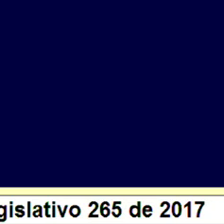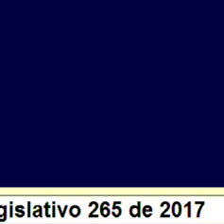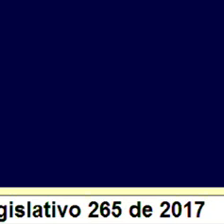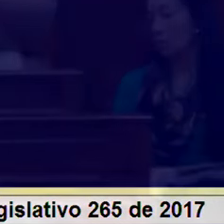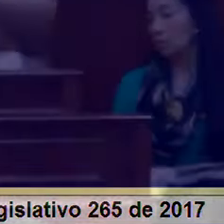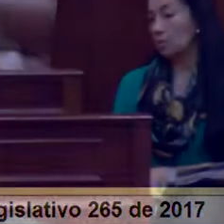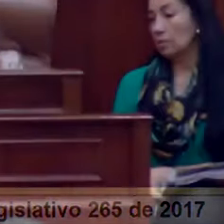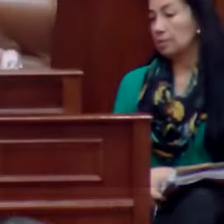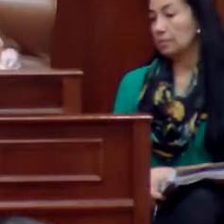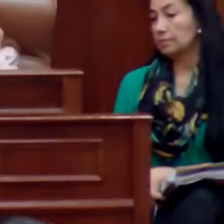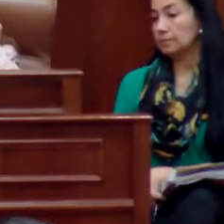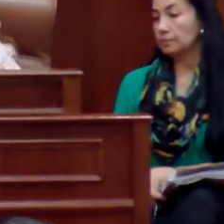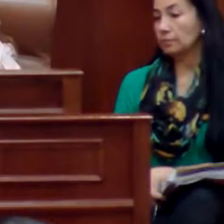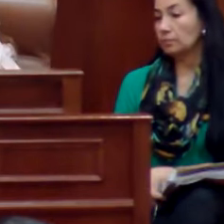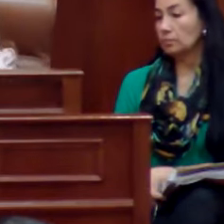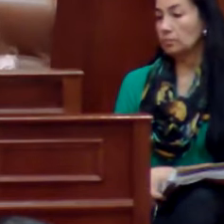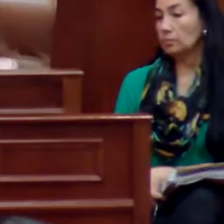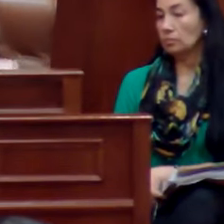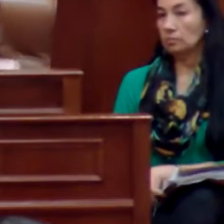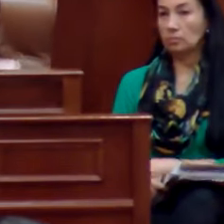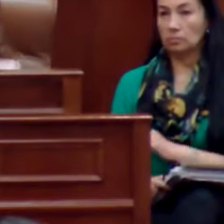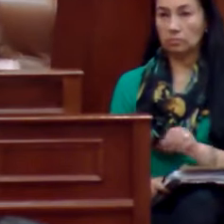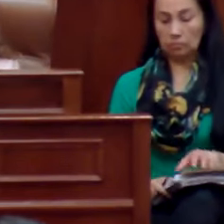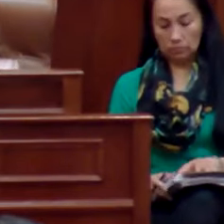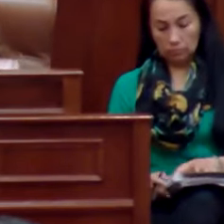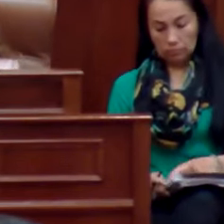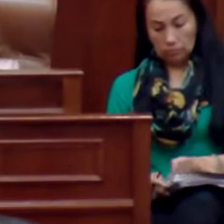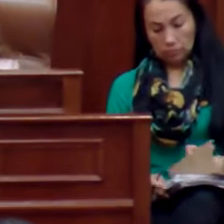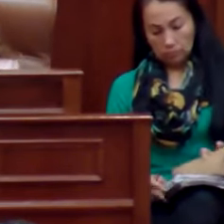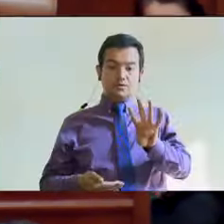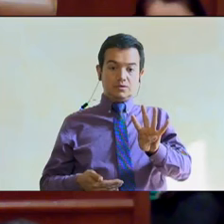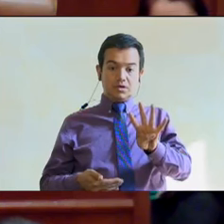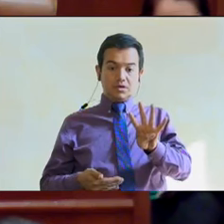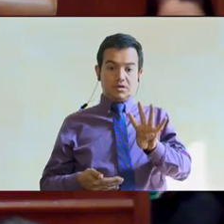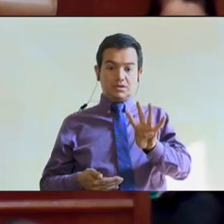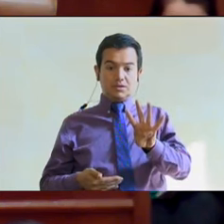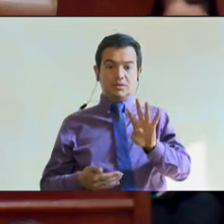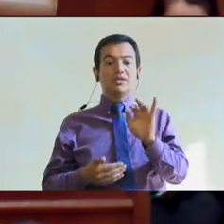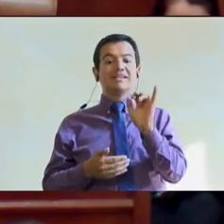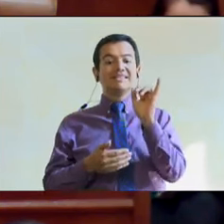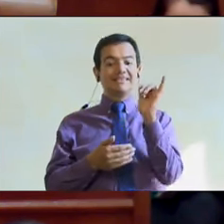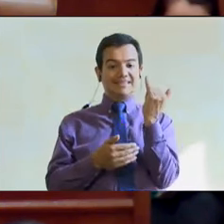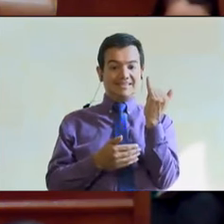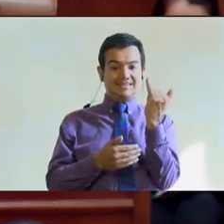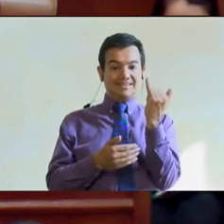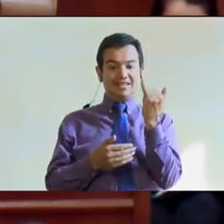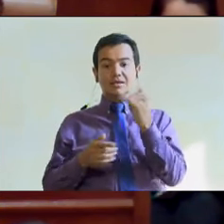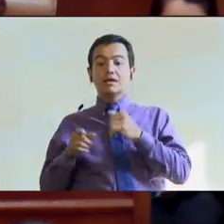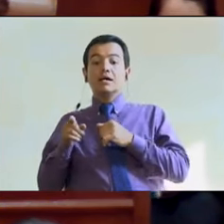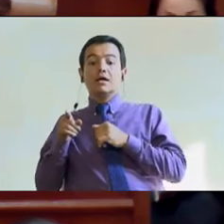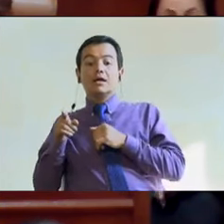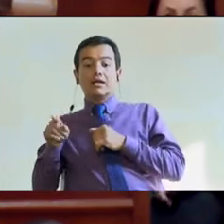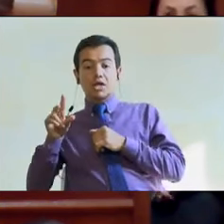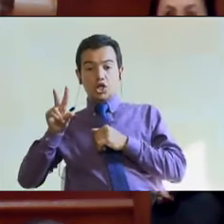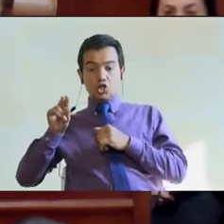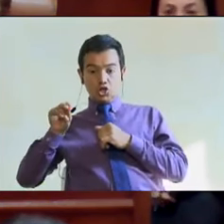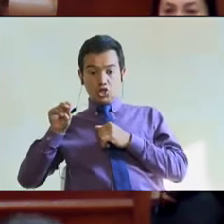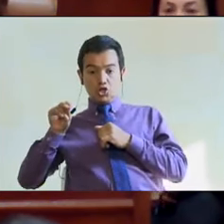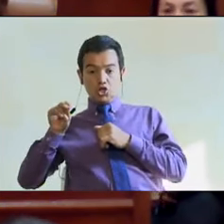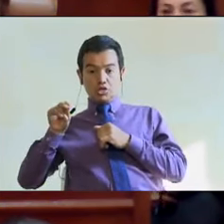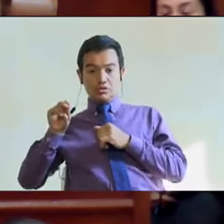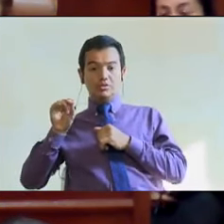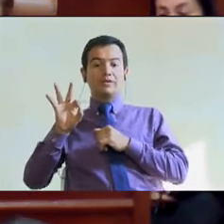s 84 votos electrónicos dos manuales para un total por el s 86 votos por el no tres votos electrónicos ninguno